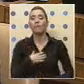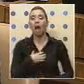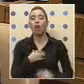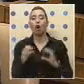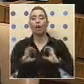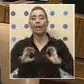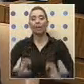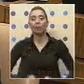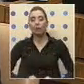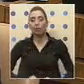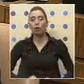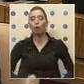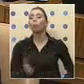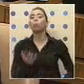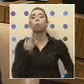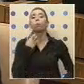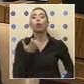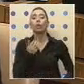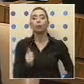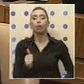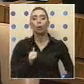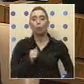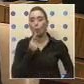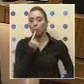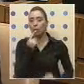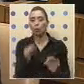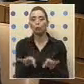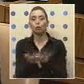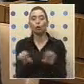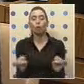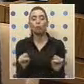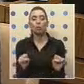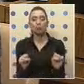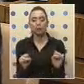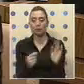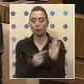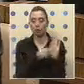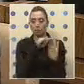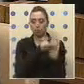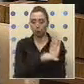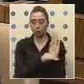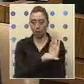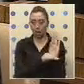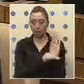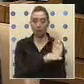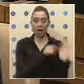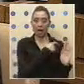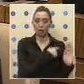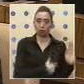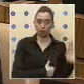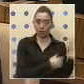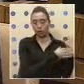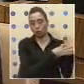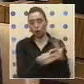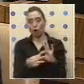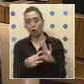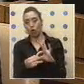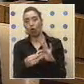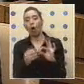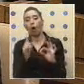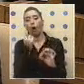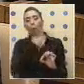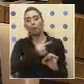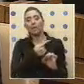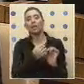el cumplimiento de un compromiso. El programa es el vínculo obligatorio que liga al gobierno con los ciudadanos. Esto prestigia